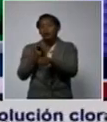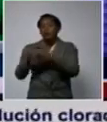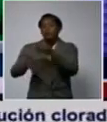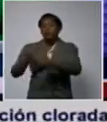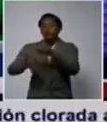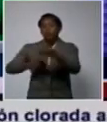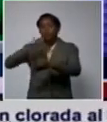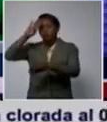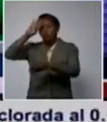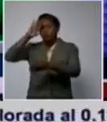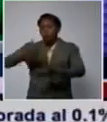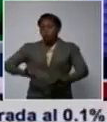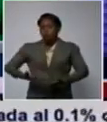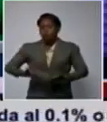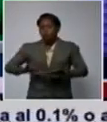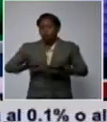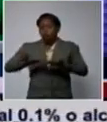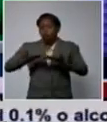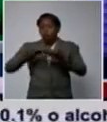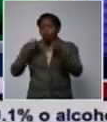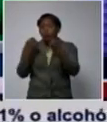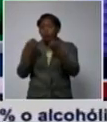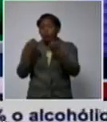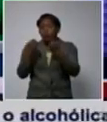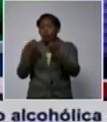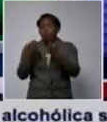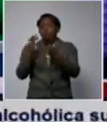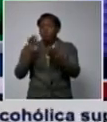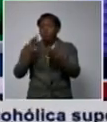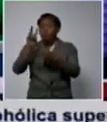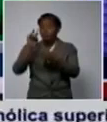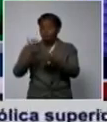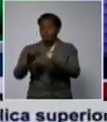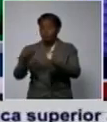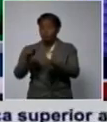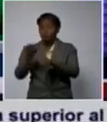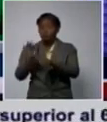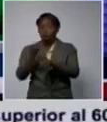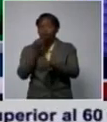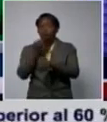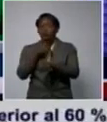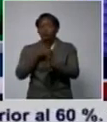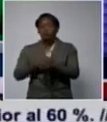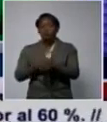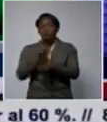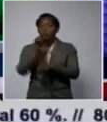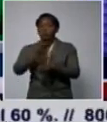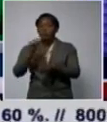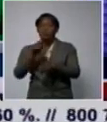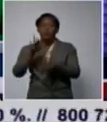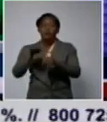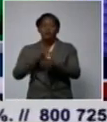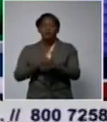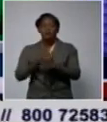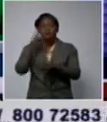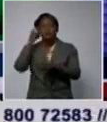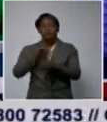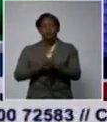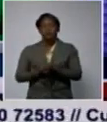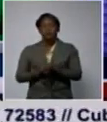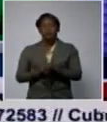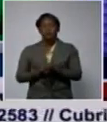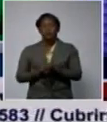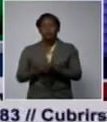agravamiento del cuadro adopta un grupo de medidas, pues que a veces, muchas veces es hidratación de